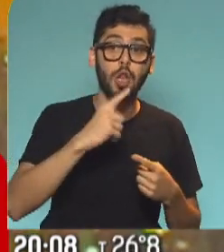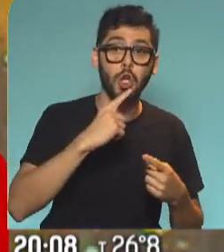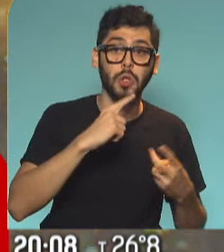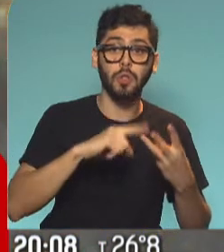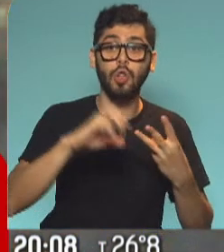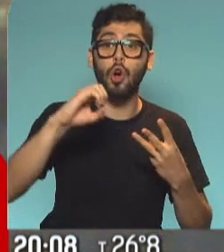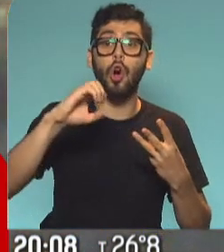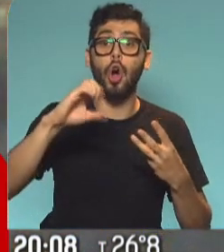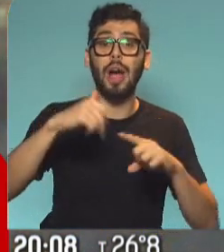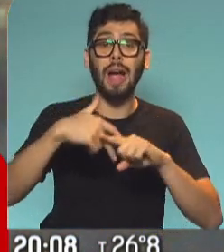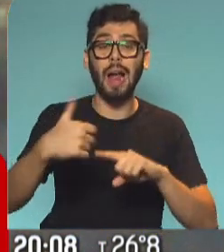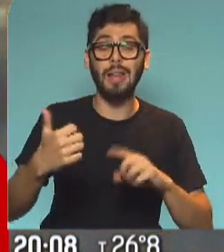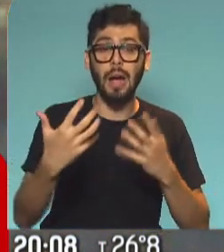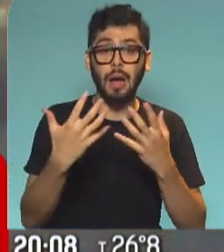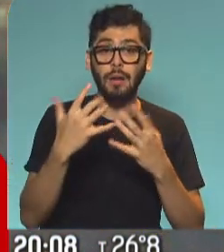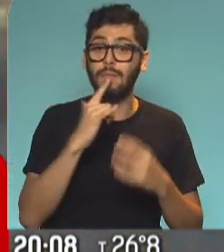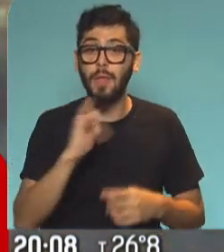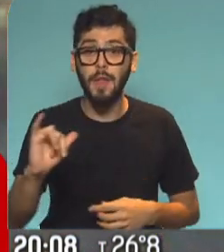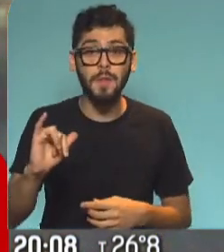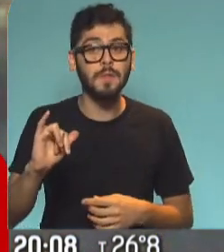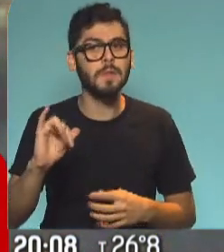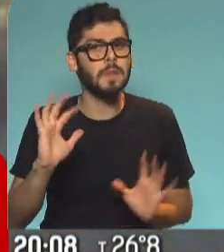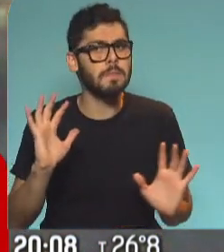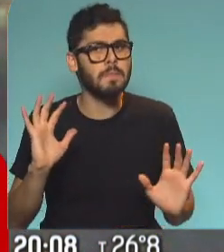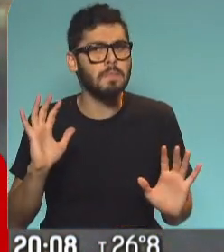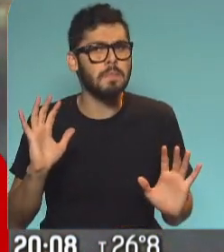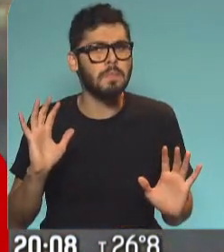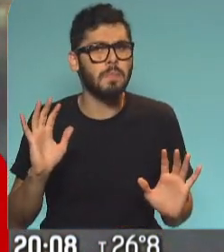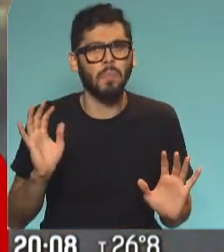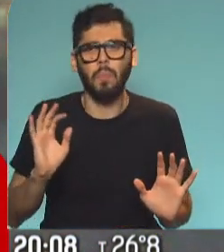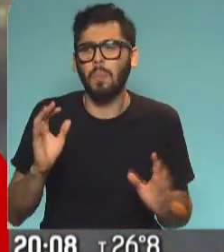Quizás porque estaba todo en la superficie, ¿no? Quizás porque no había que agrandar nada más allá de lo que sucedió.